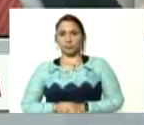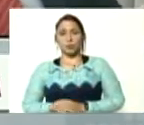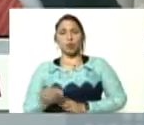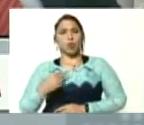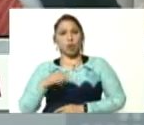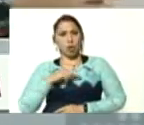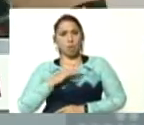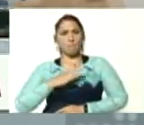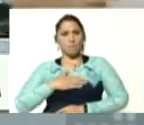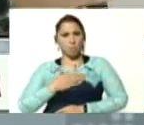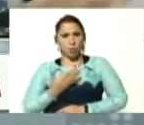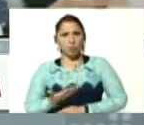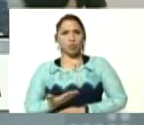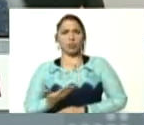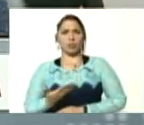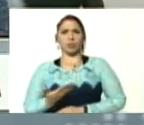podido